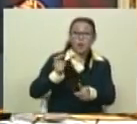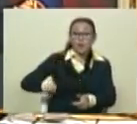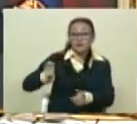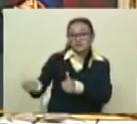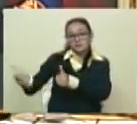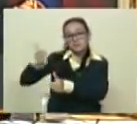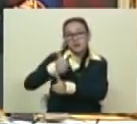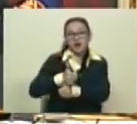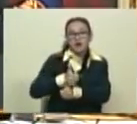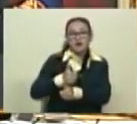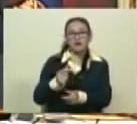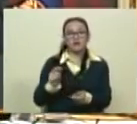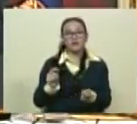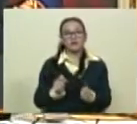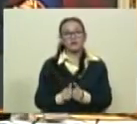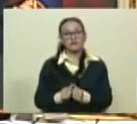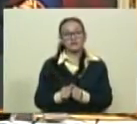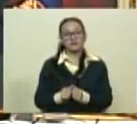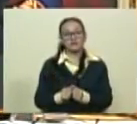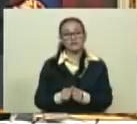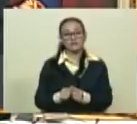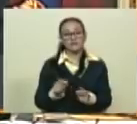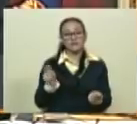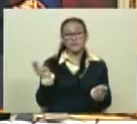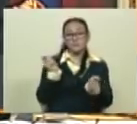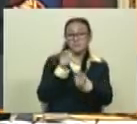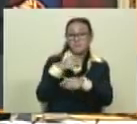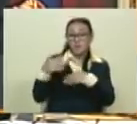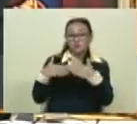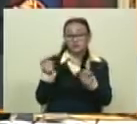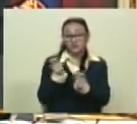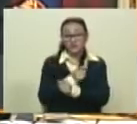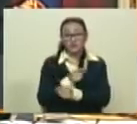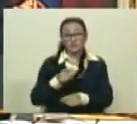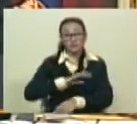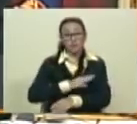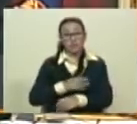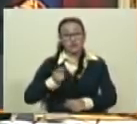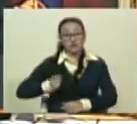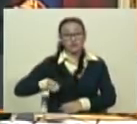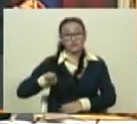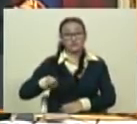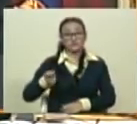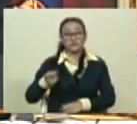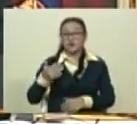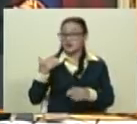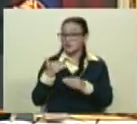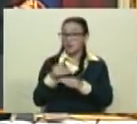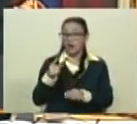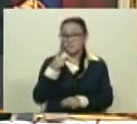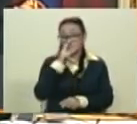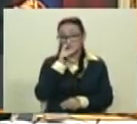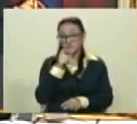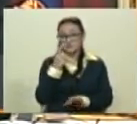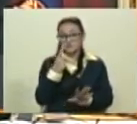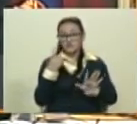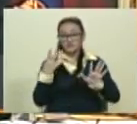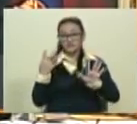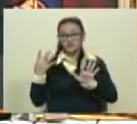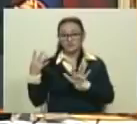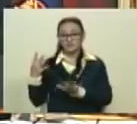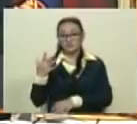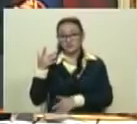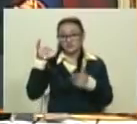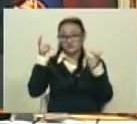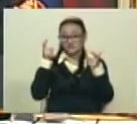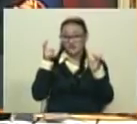un proceso de transformación del Poder Judicial. Lo mismo ocurrió en el 99. El presidente de la República